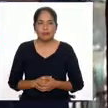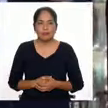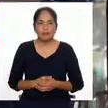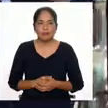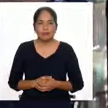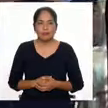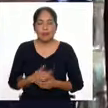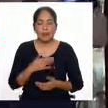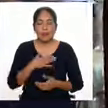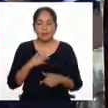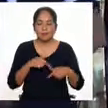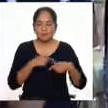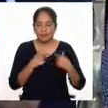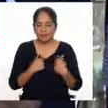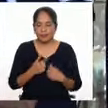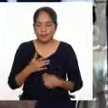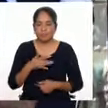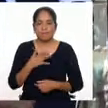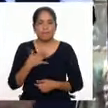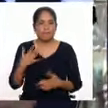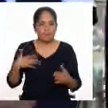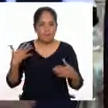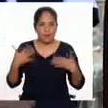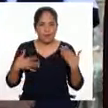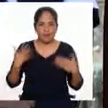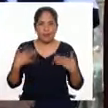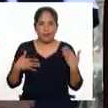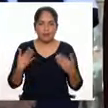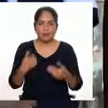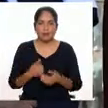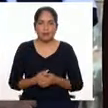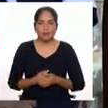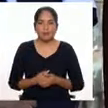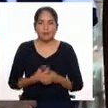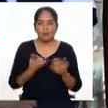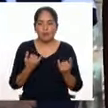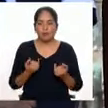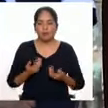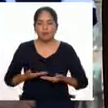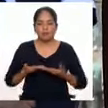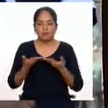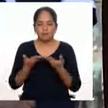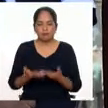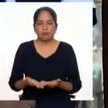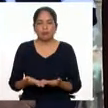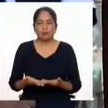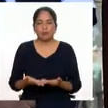Mi corazón se siente feliz porque estamos entregando hoy día.